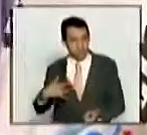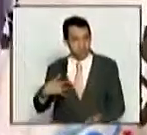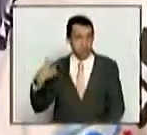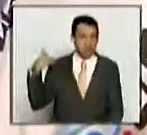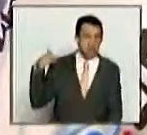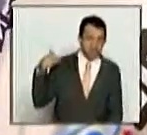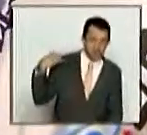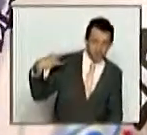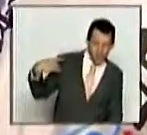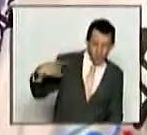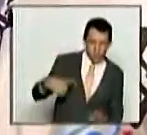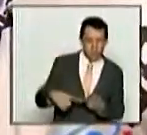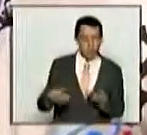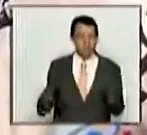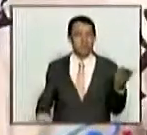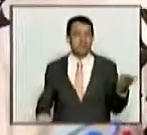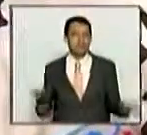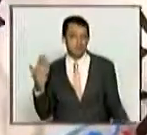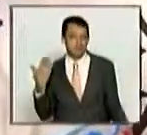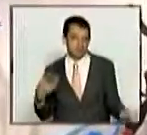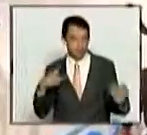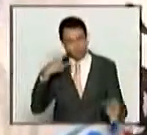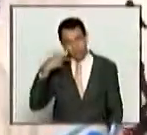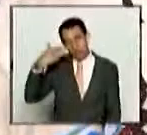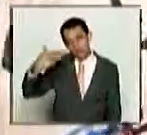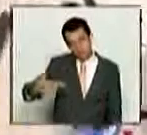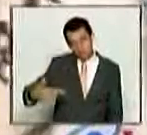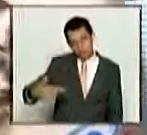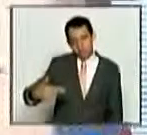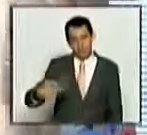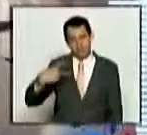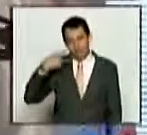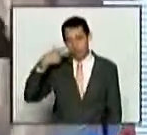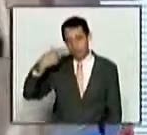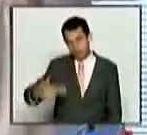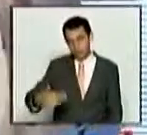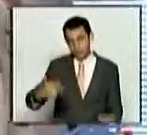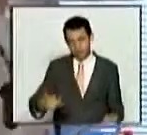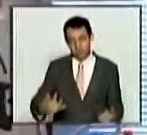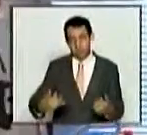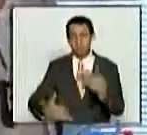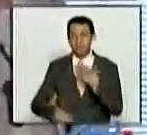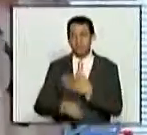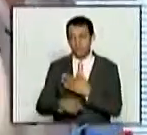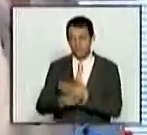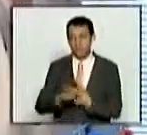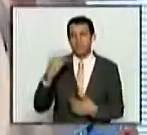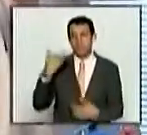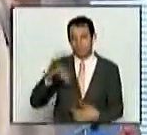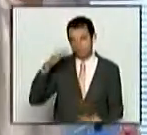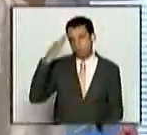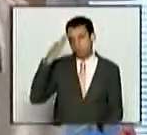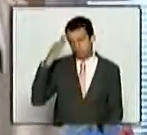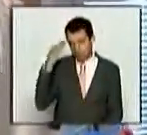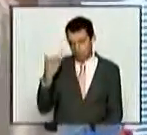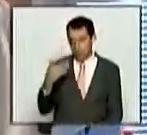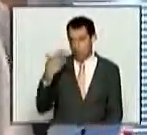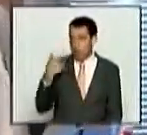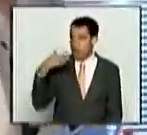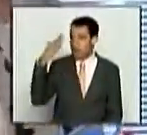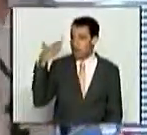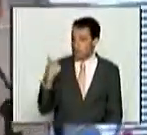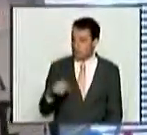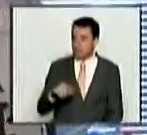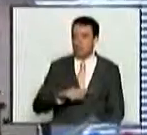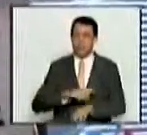lumbar. Entonces, de acuerdo a la historia clínica, que vuelvo y repito, ya conocemos la de José, porque antes de esto hay